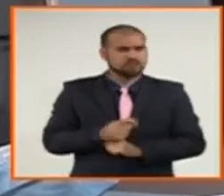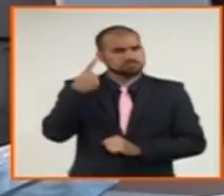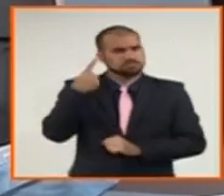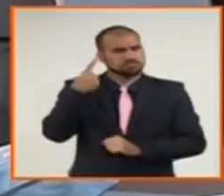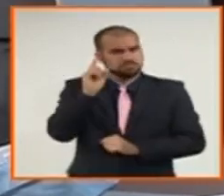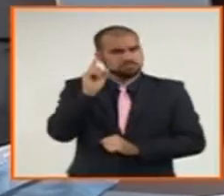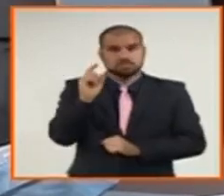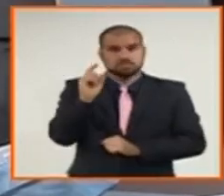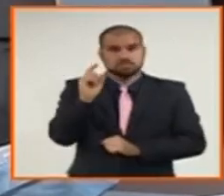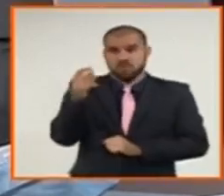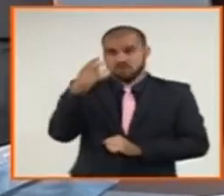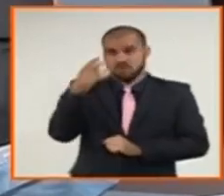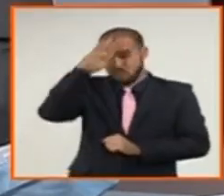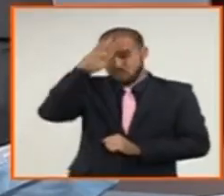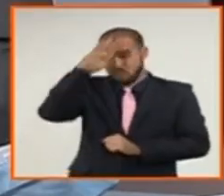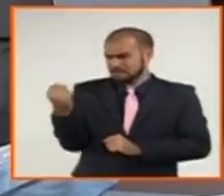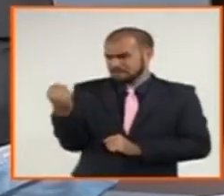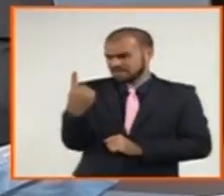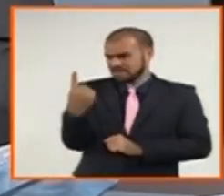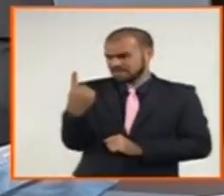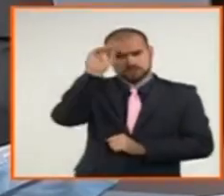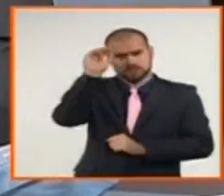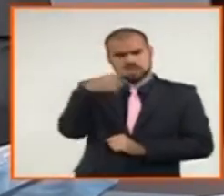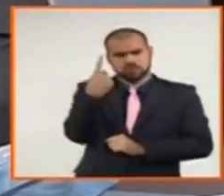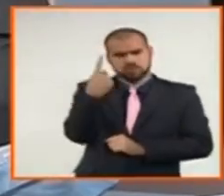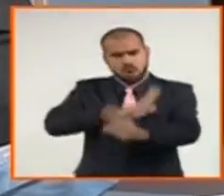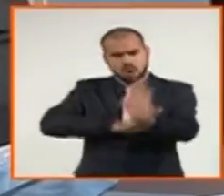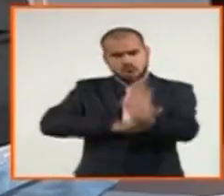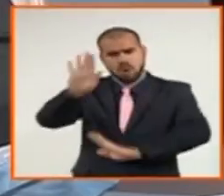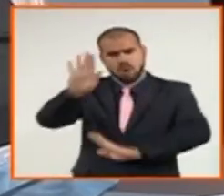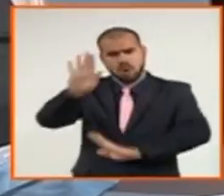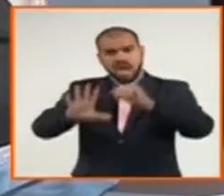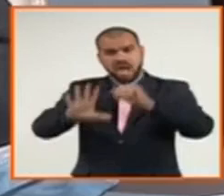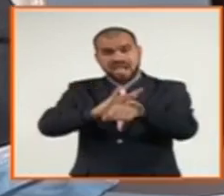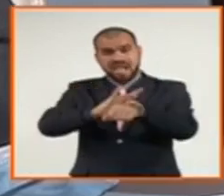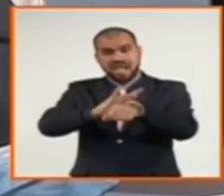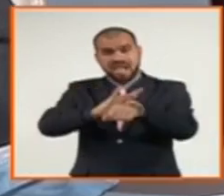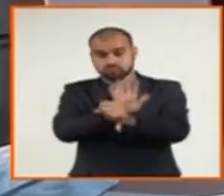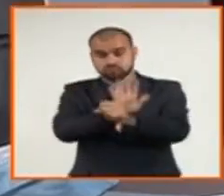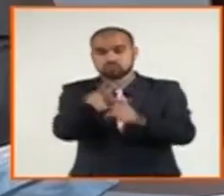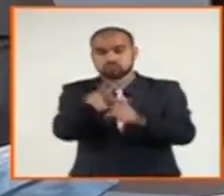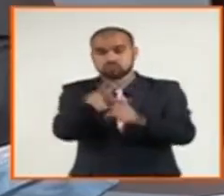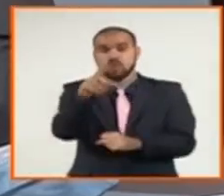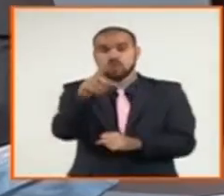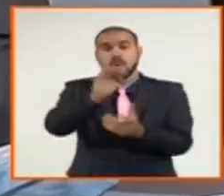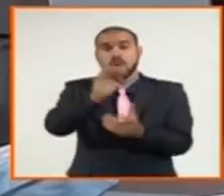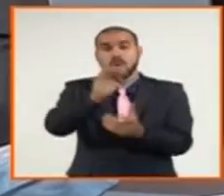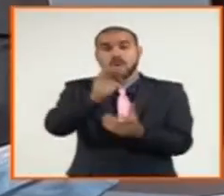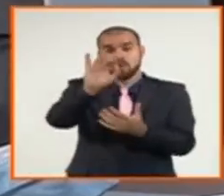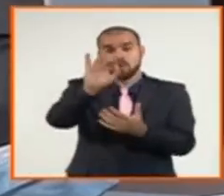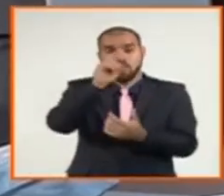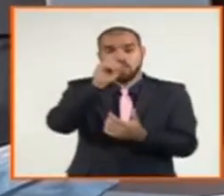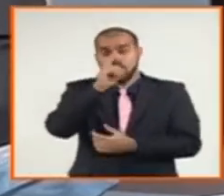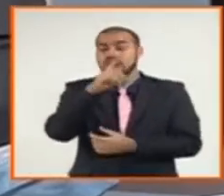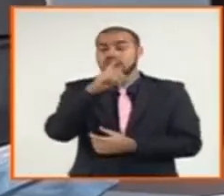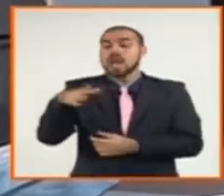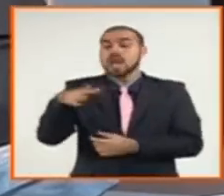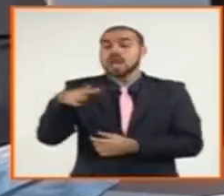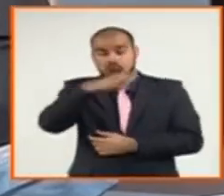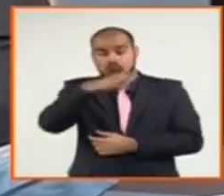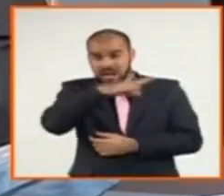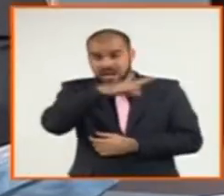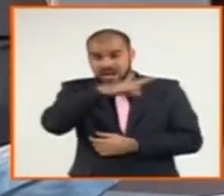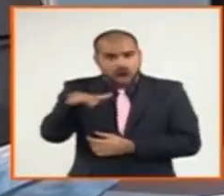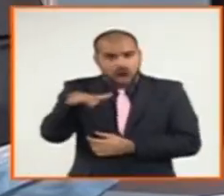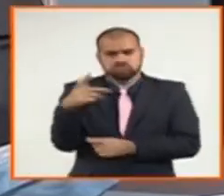iba a enfrentar la ola de Omicron con toda su población pediátrica vacunada. Y que íbamos a poder ver realmente el impacto